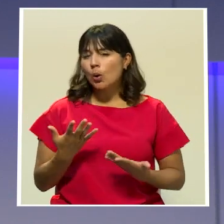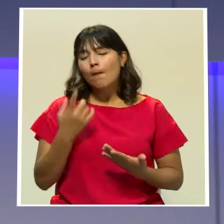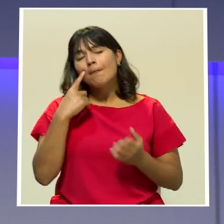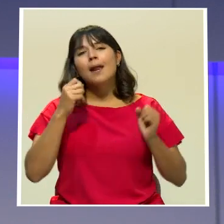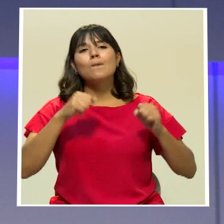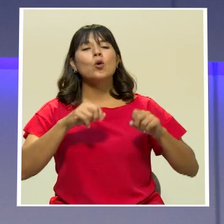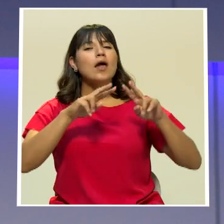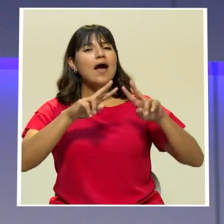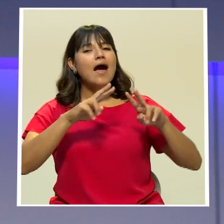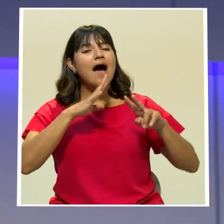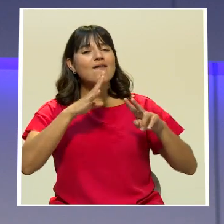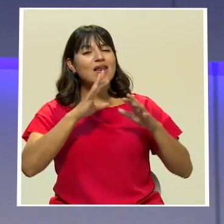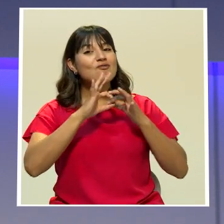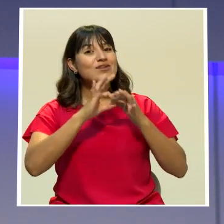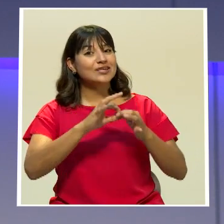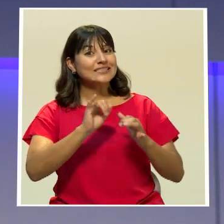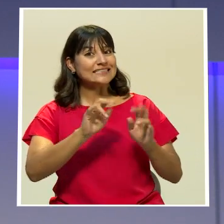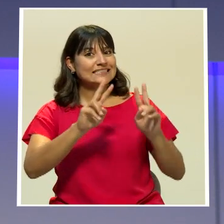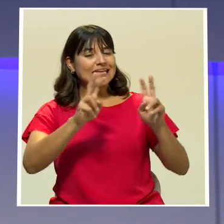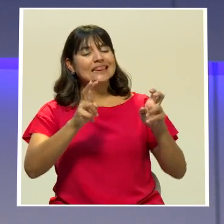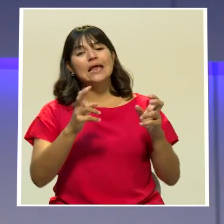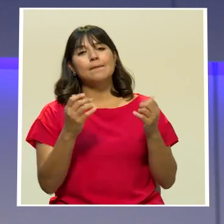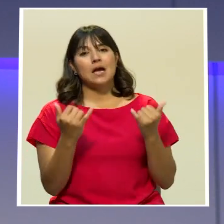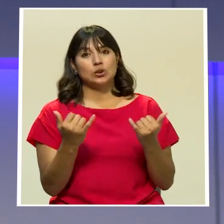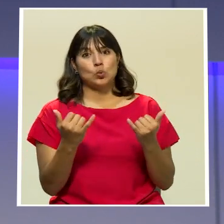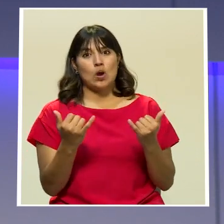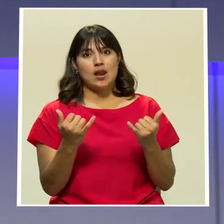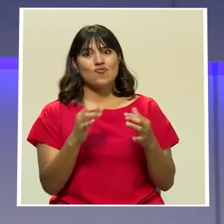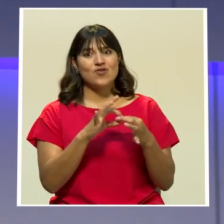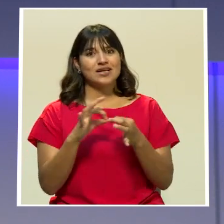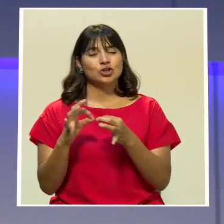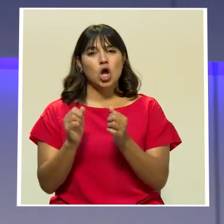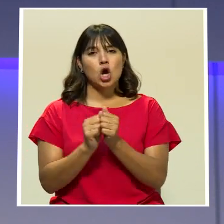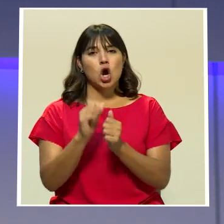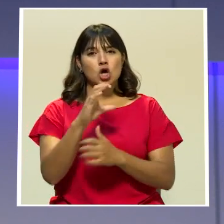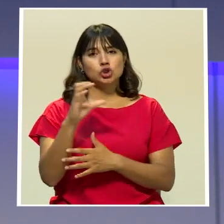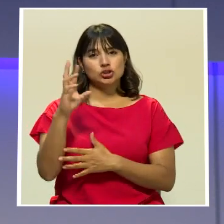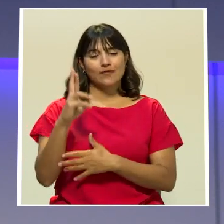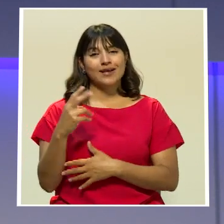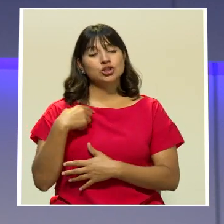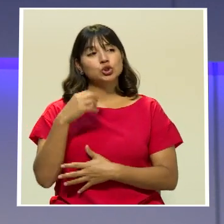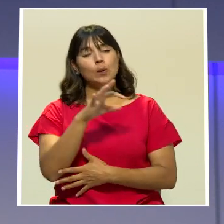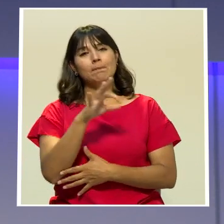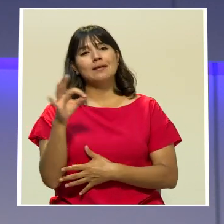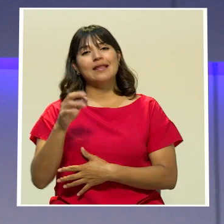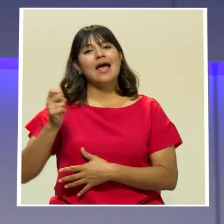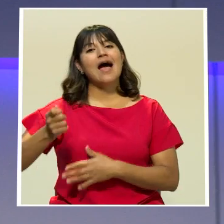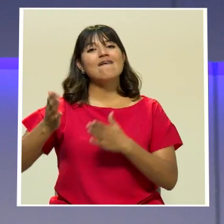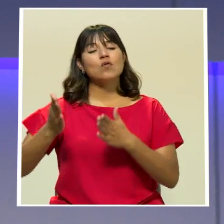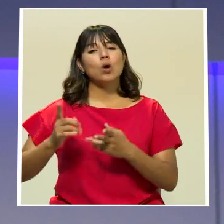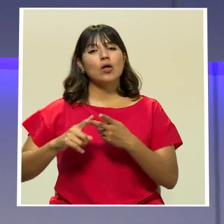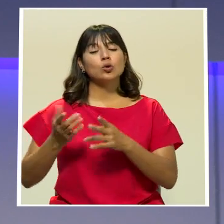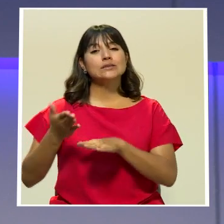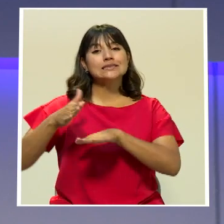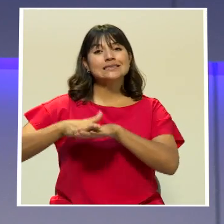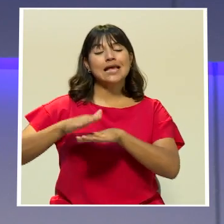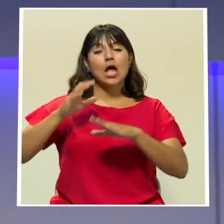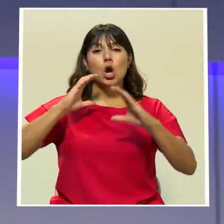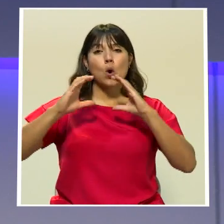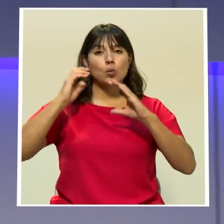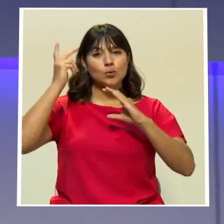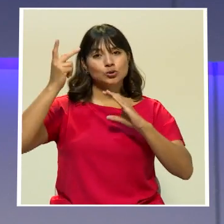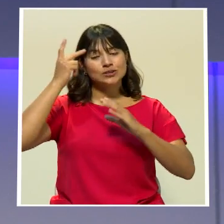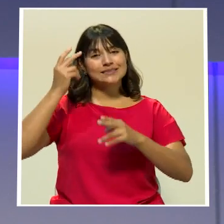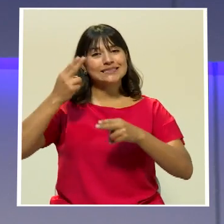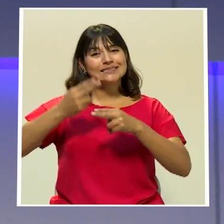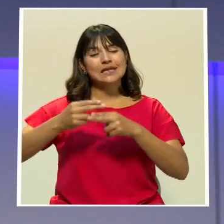actuales en la Costa Rica de las últimas semanas, invité al abogado y especialista en comunicación política,